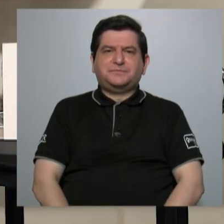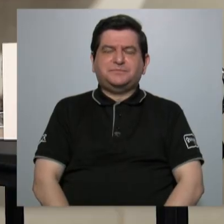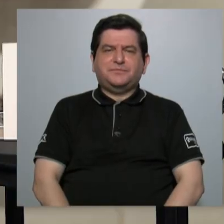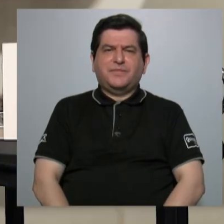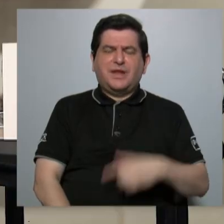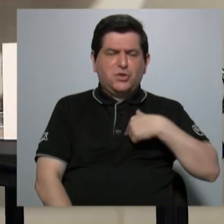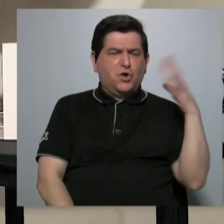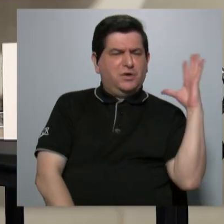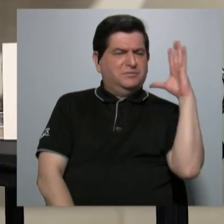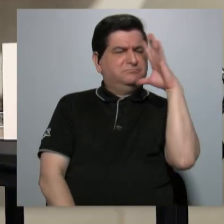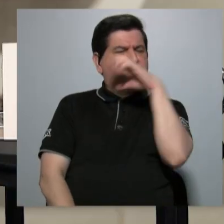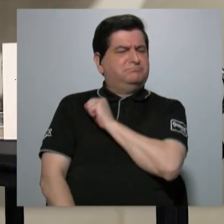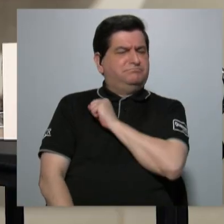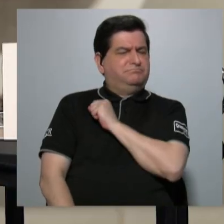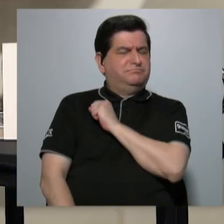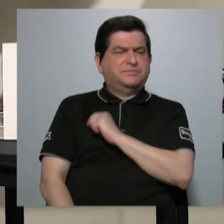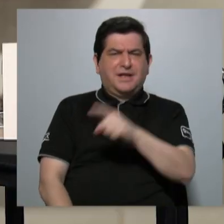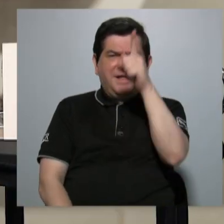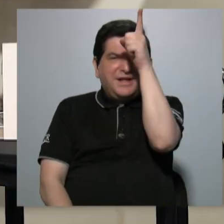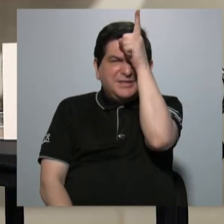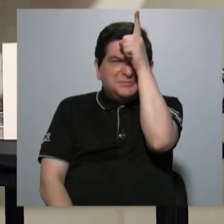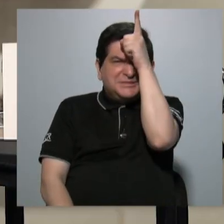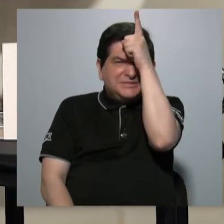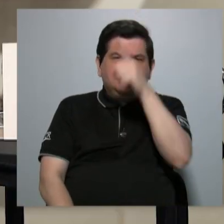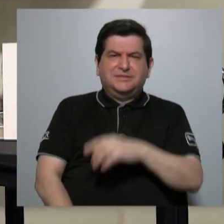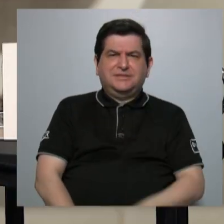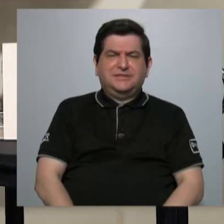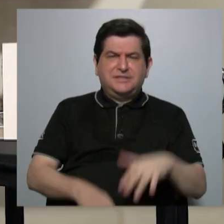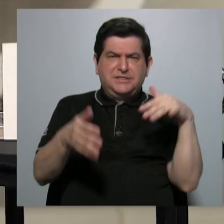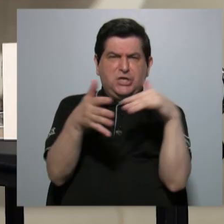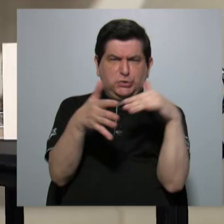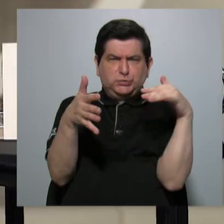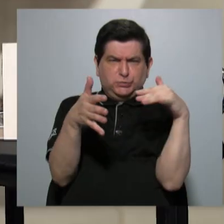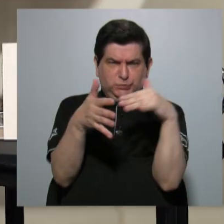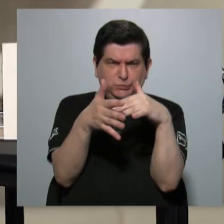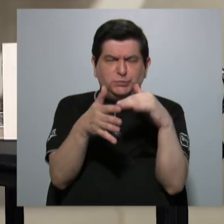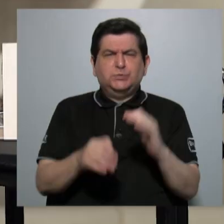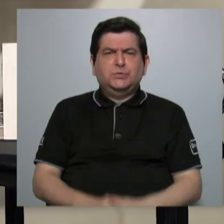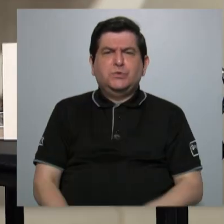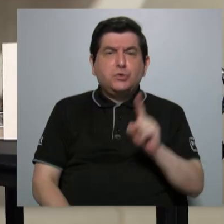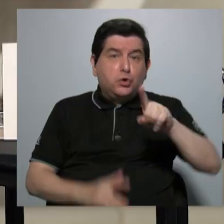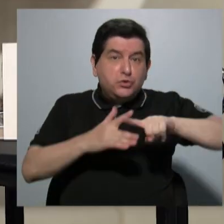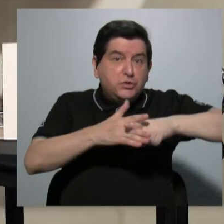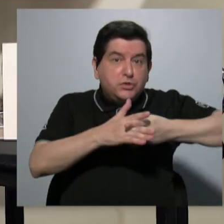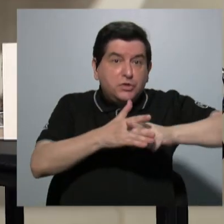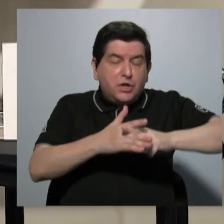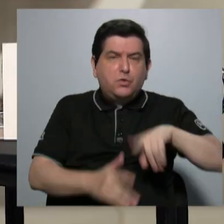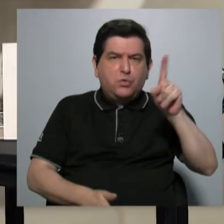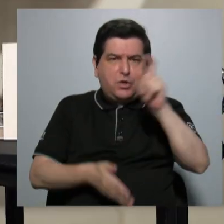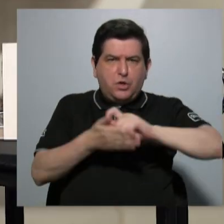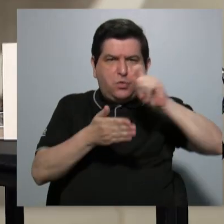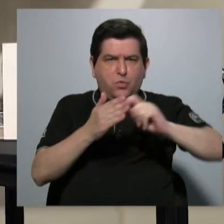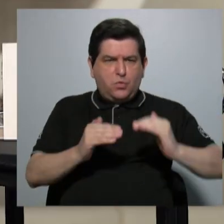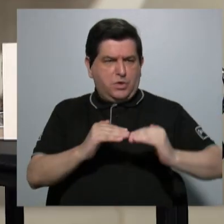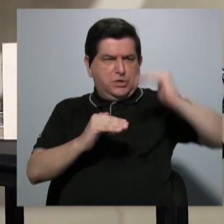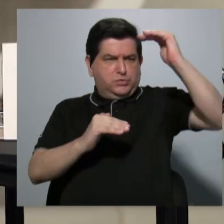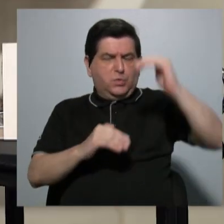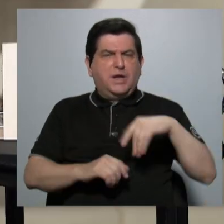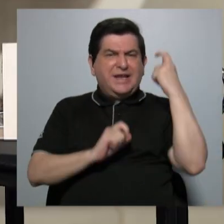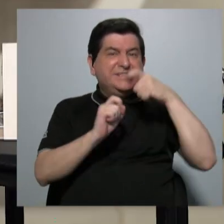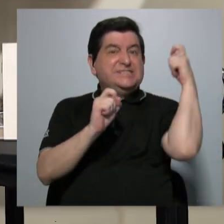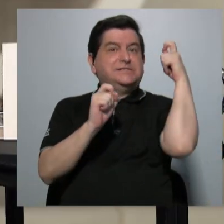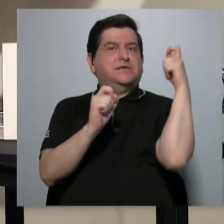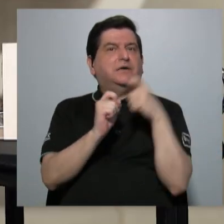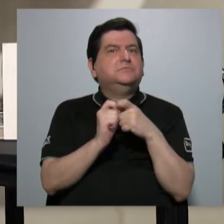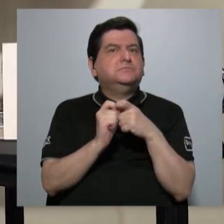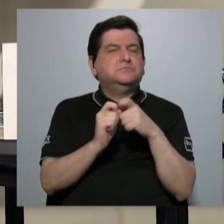Me doy cuenta que en Alemania el estudio de un instrumento en una escuela superior es muy